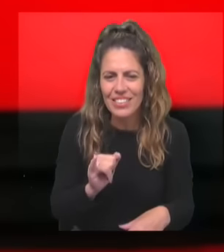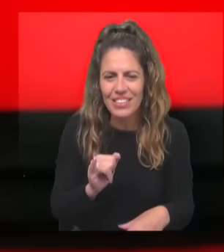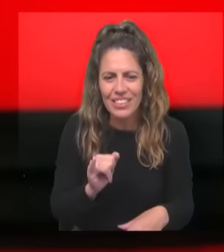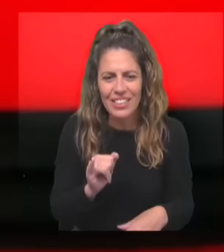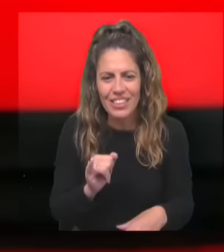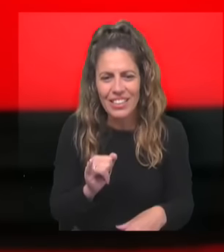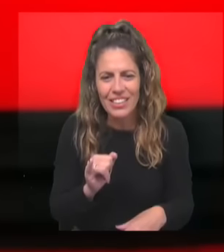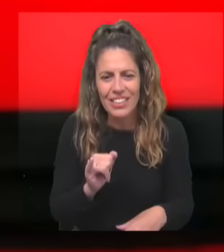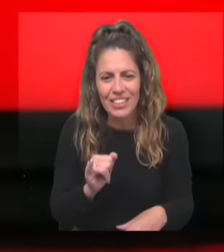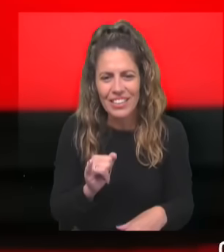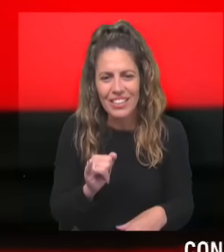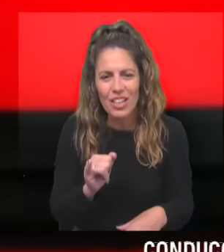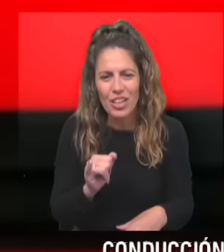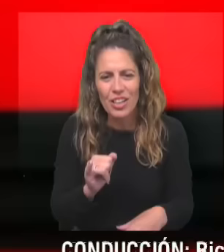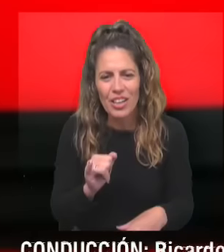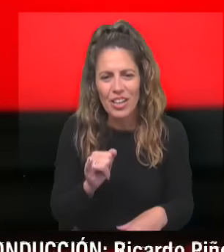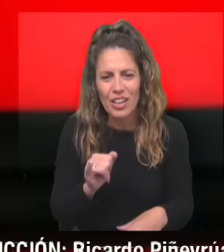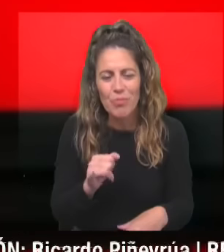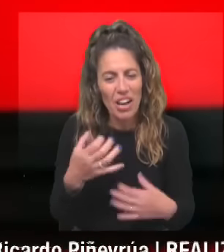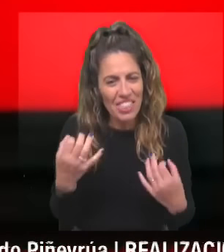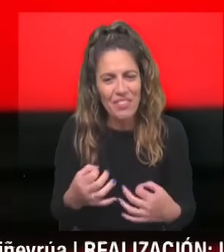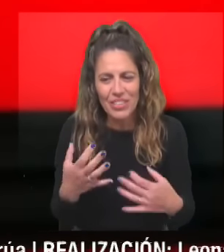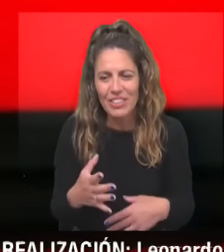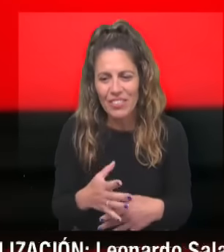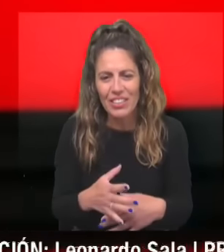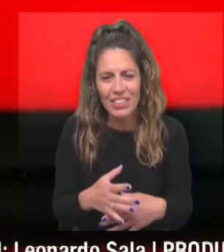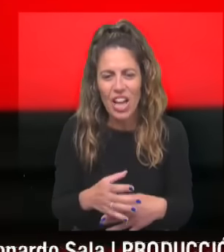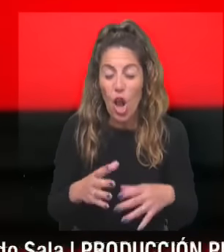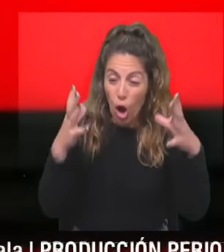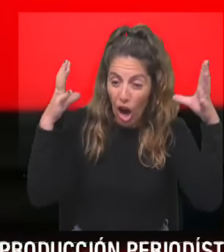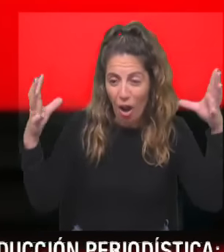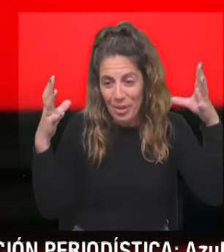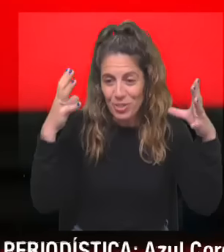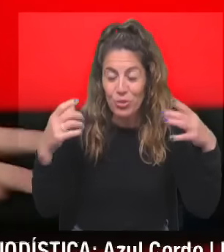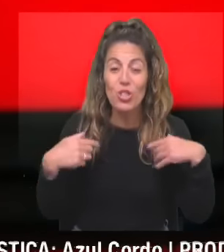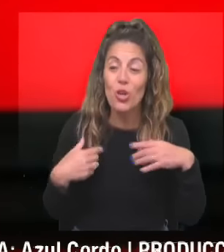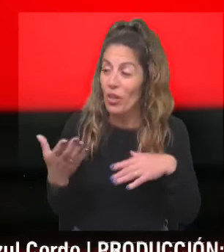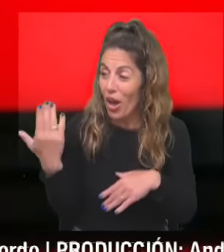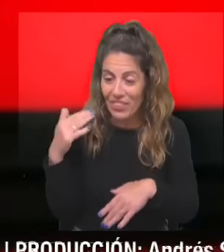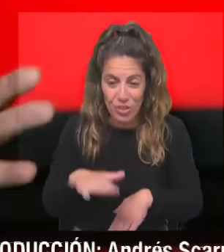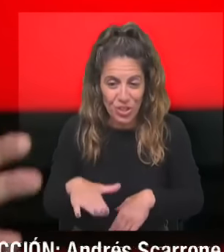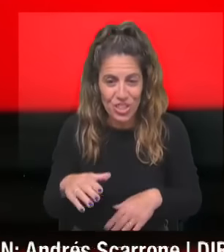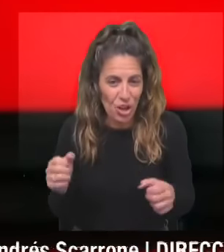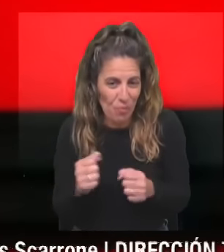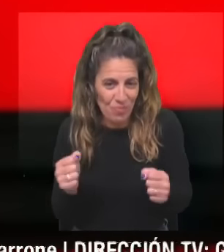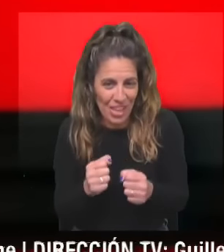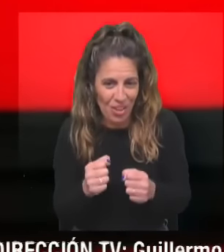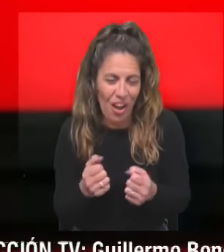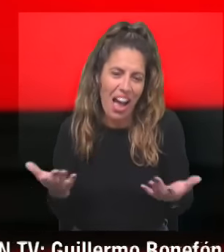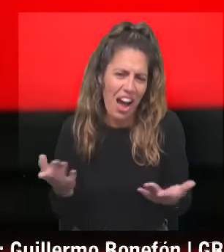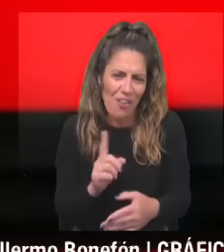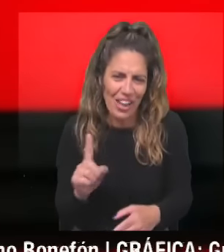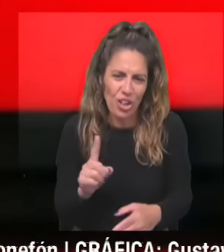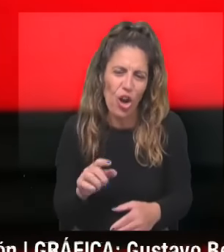Pero tomo su respuesta porque efectivamente, ¿no? Los cabezudos me asustaron mucho de chico. Ahora, bueno, ahora ya no hay, ¿no? Ahora hay ya solo,